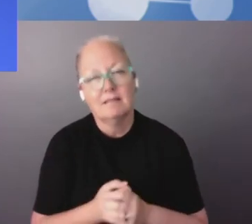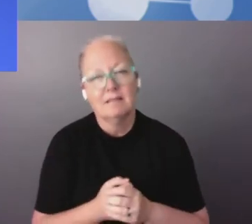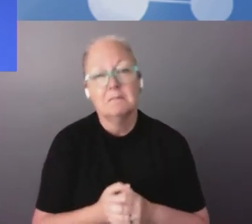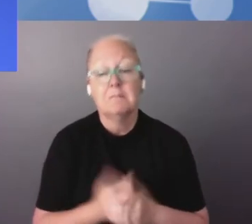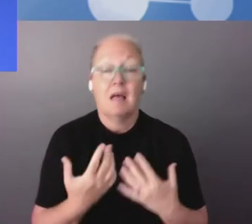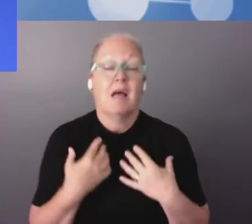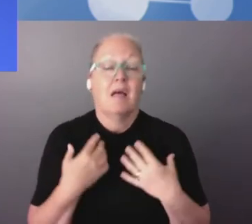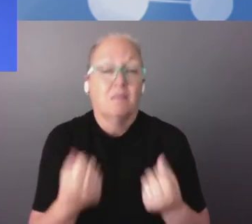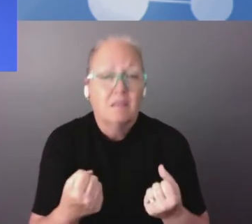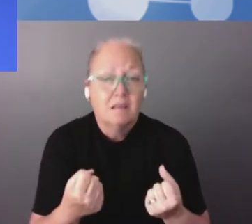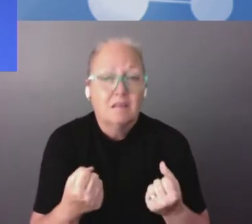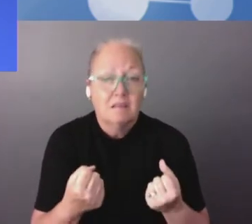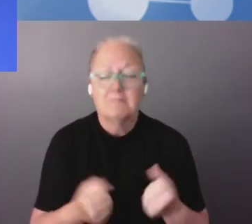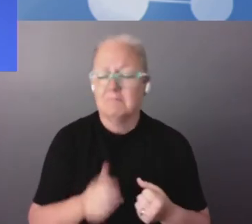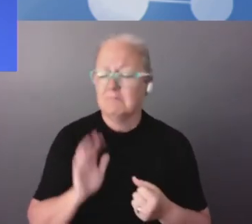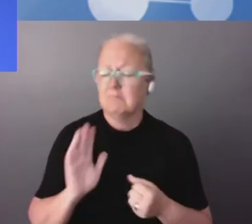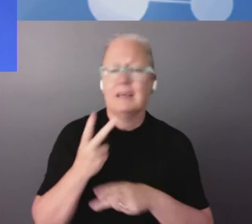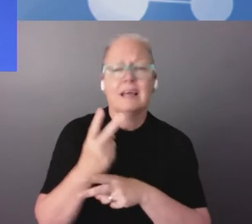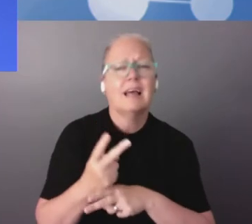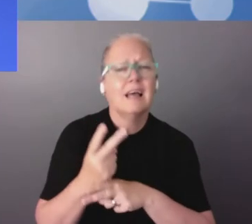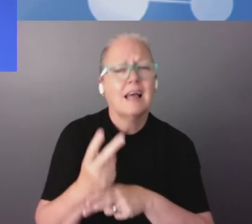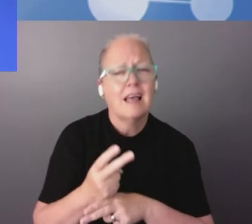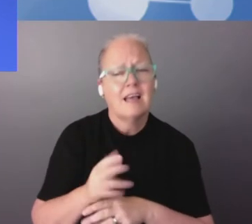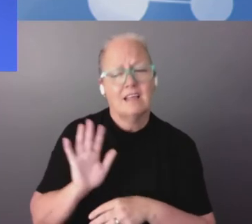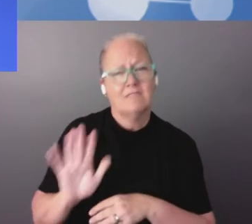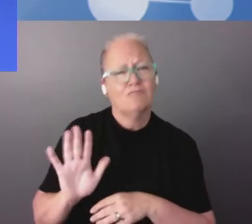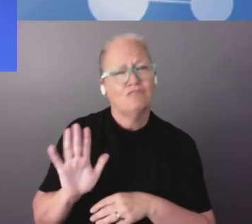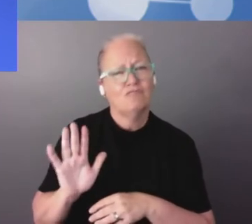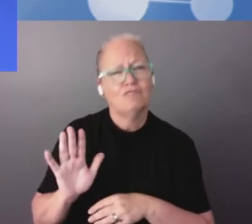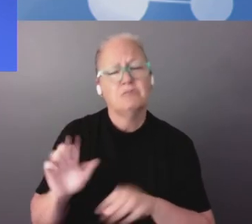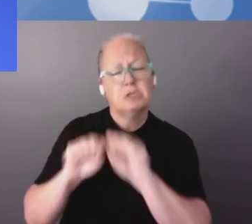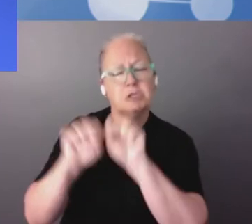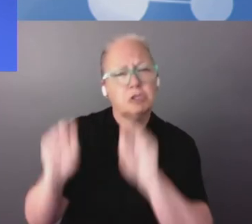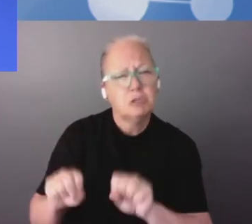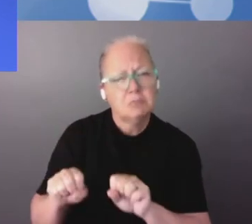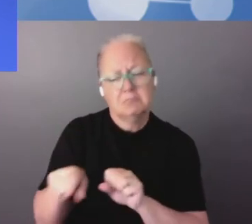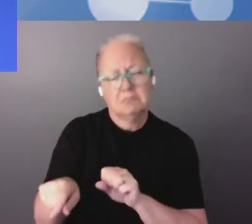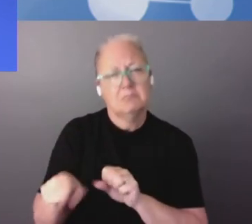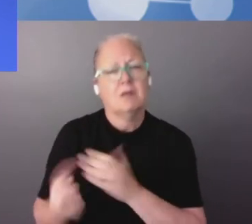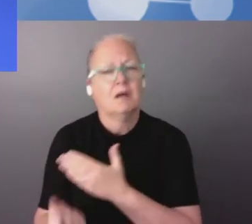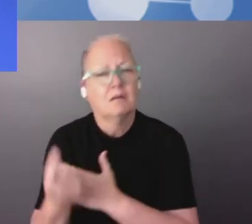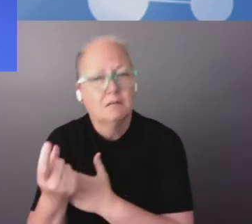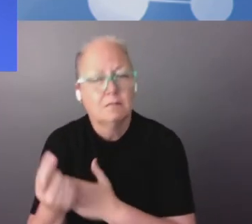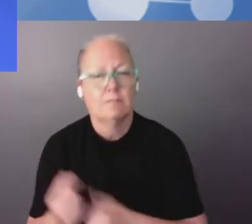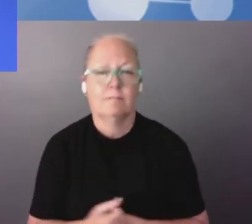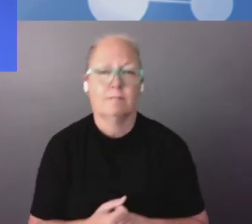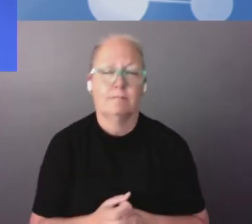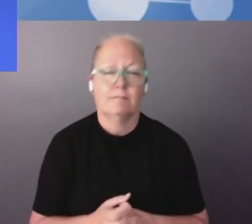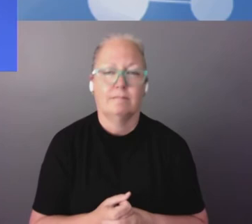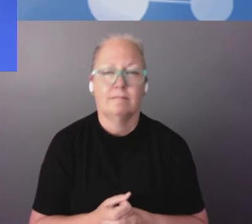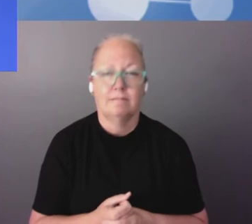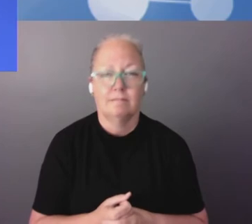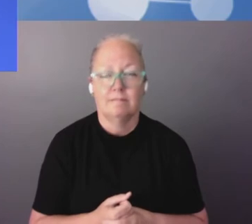día a día, por ejemplo, en la sanidad. Nos encontramos aquí con vosotros un año